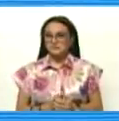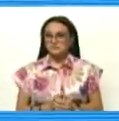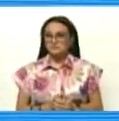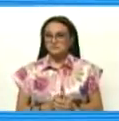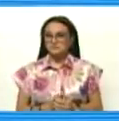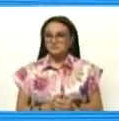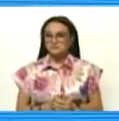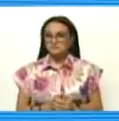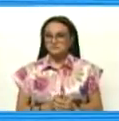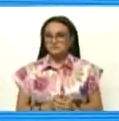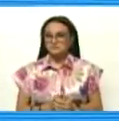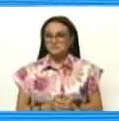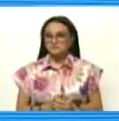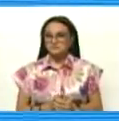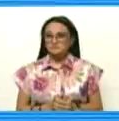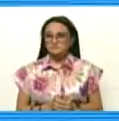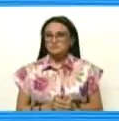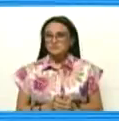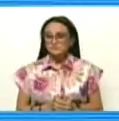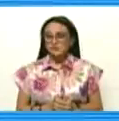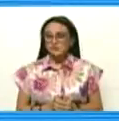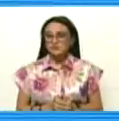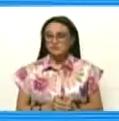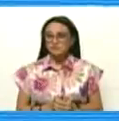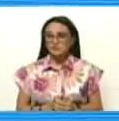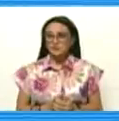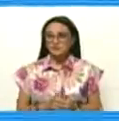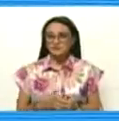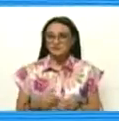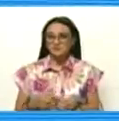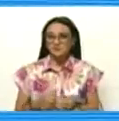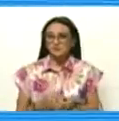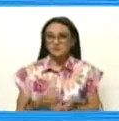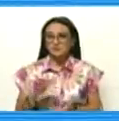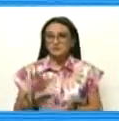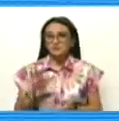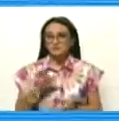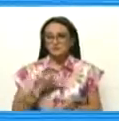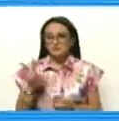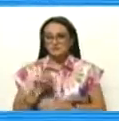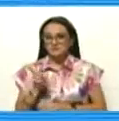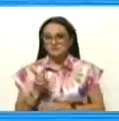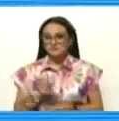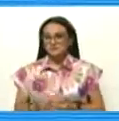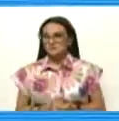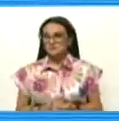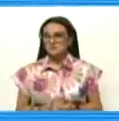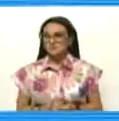con complicidad de algunas personas de aquí de Venezuela.